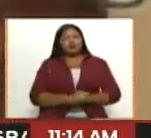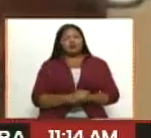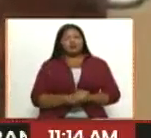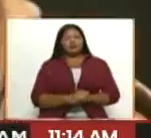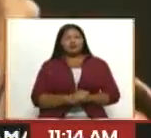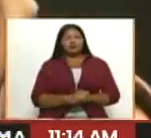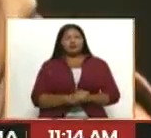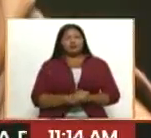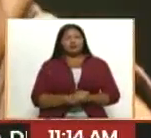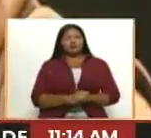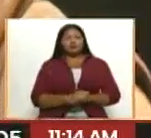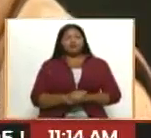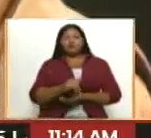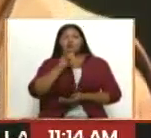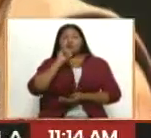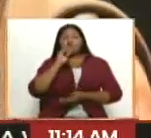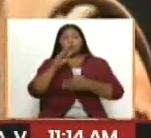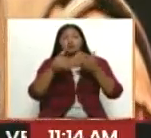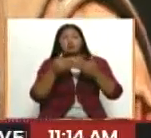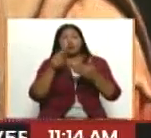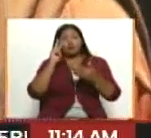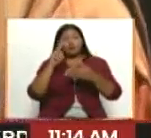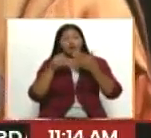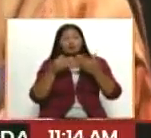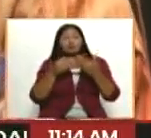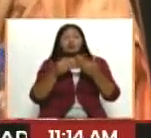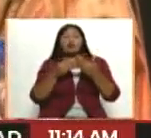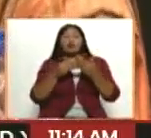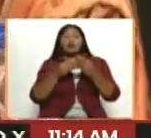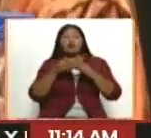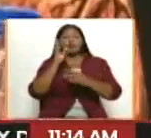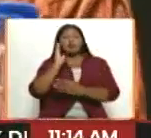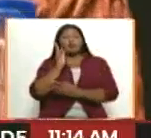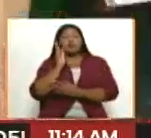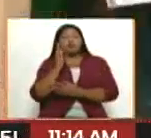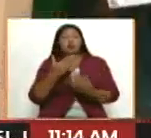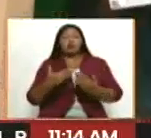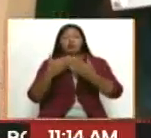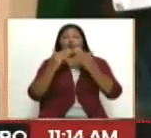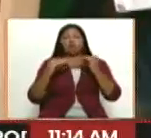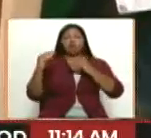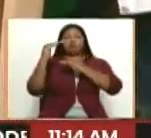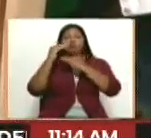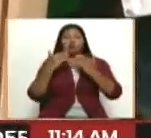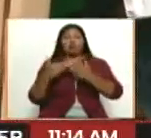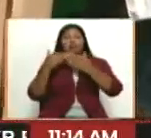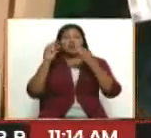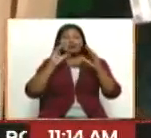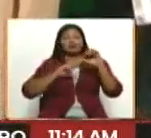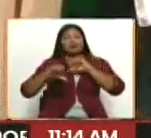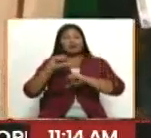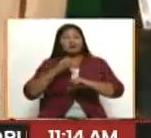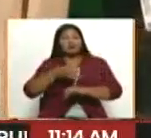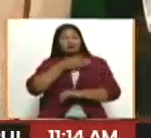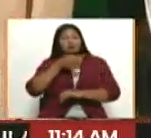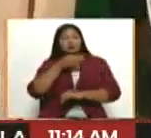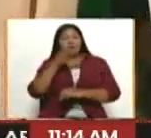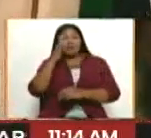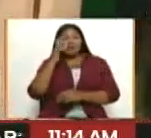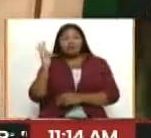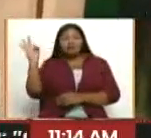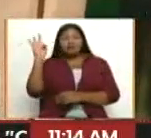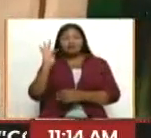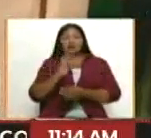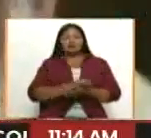Su formación se asentó en el análisis del discurso en la Escuela de Altos Estudios en Ciencias Sociales de París,